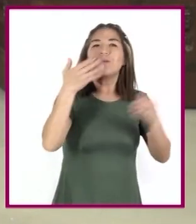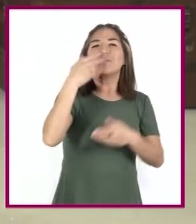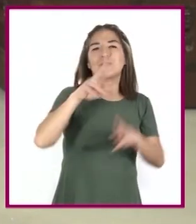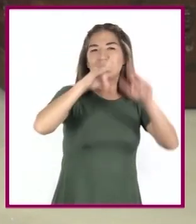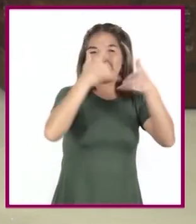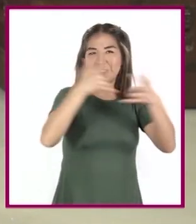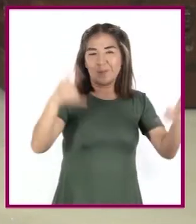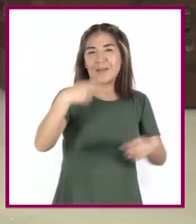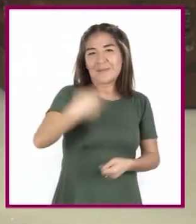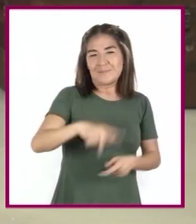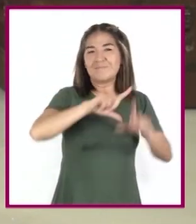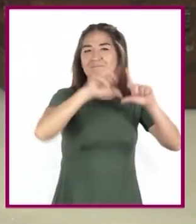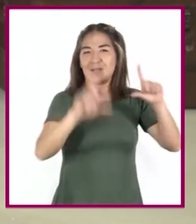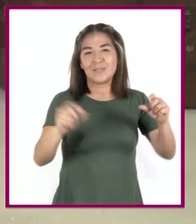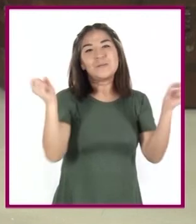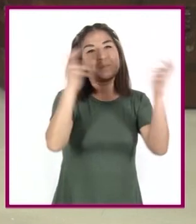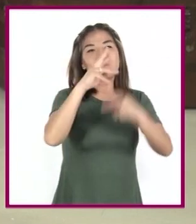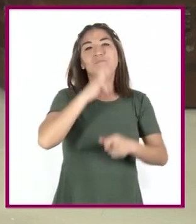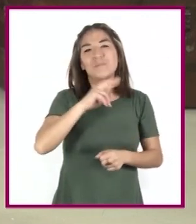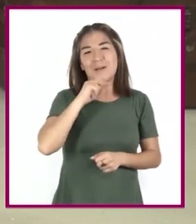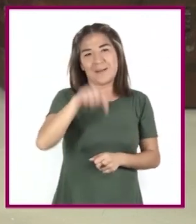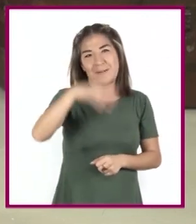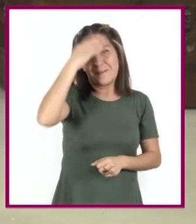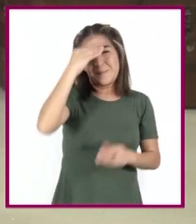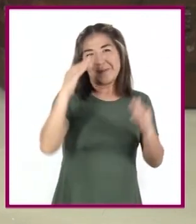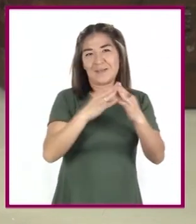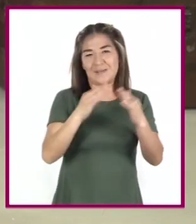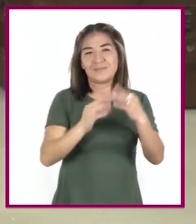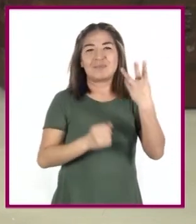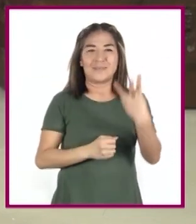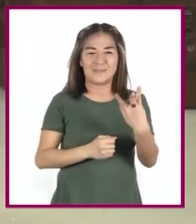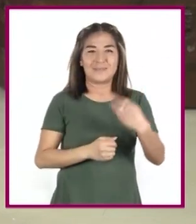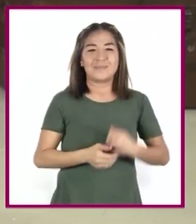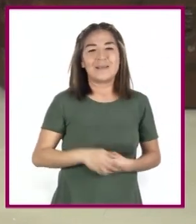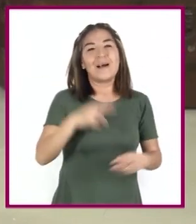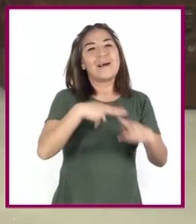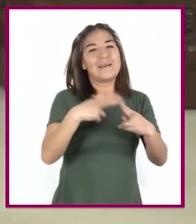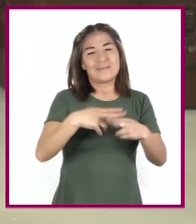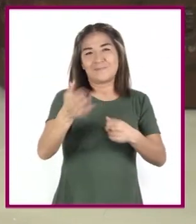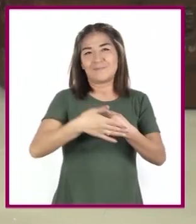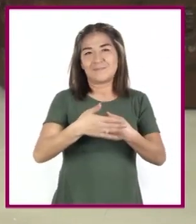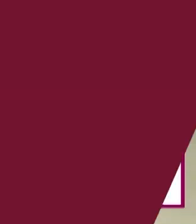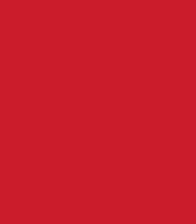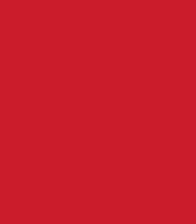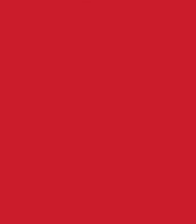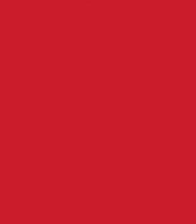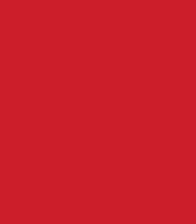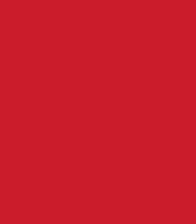Así que nos vemos pronto, aquí en Aprende en Casa 3. Hasta la próxima.